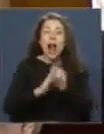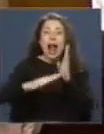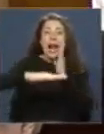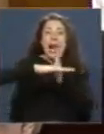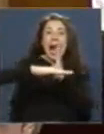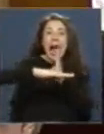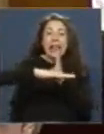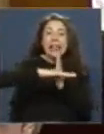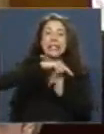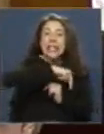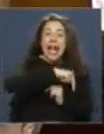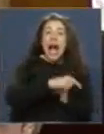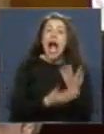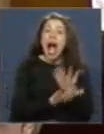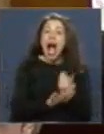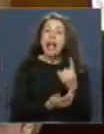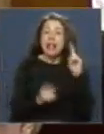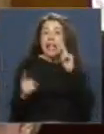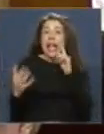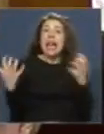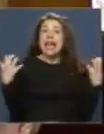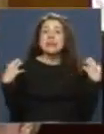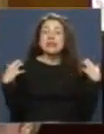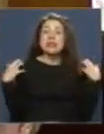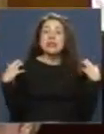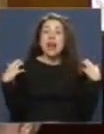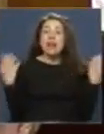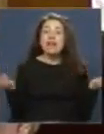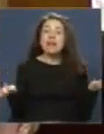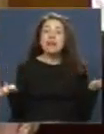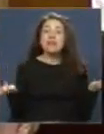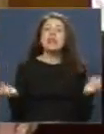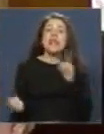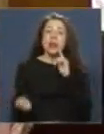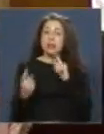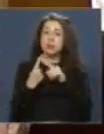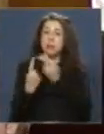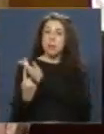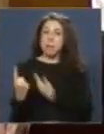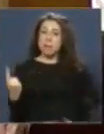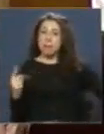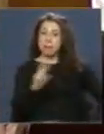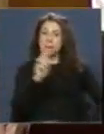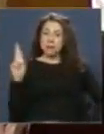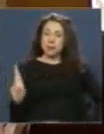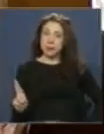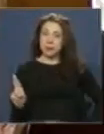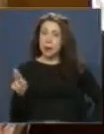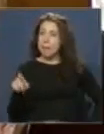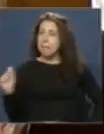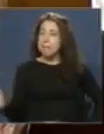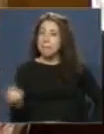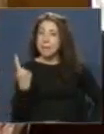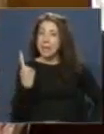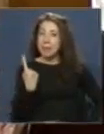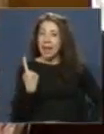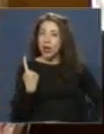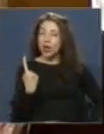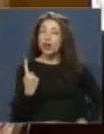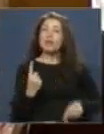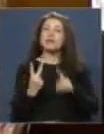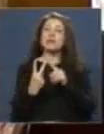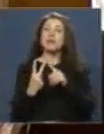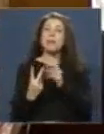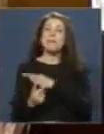clandestino, tienen responsables. Está el presidente de la República en primer lugar y, señor